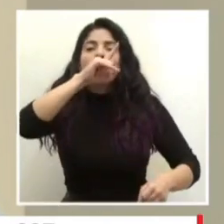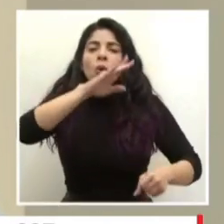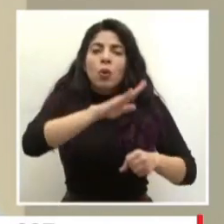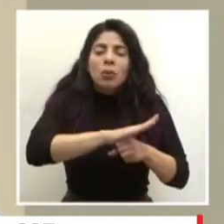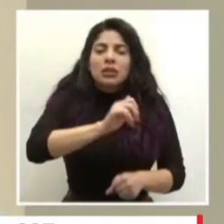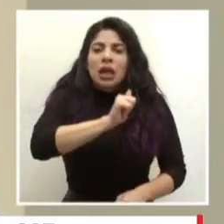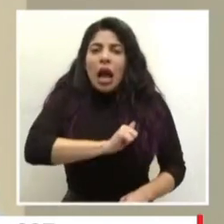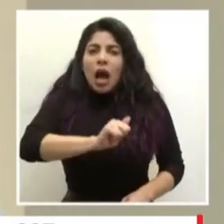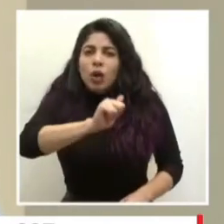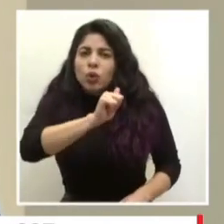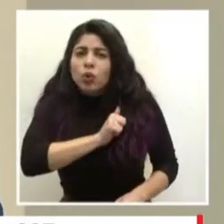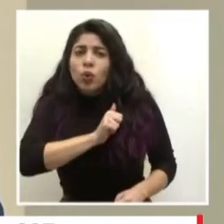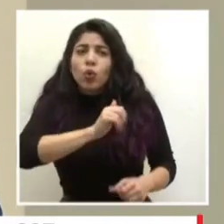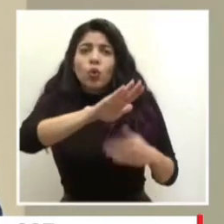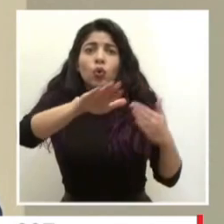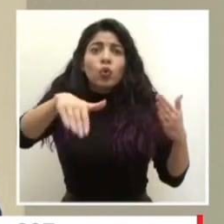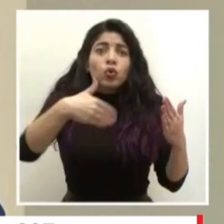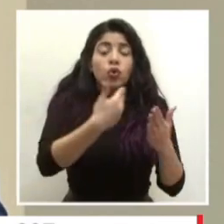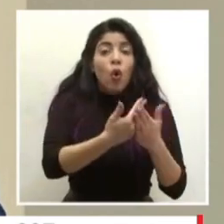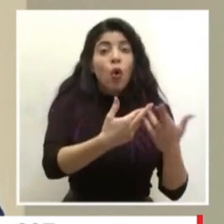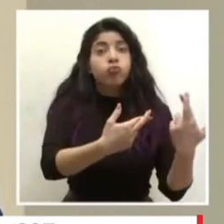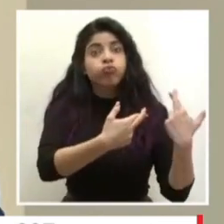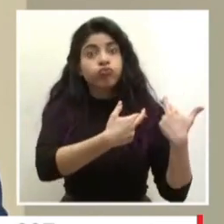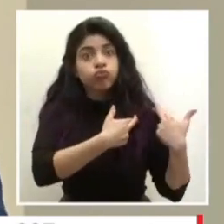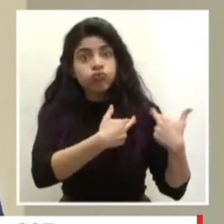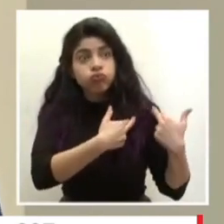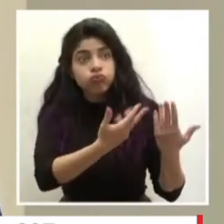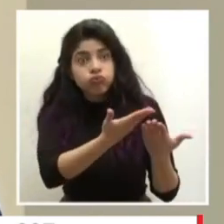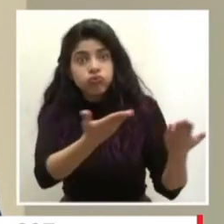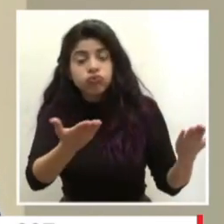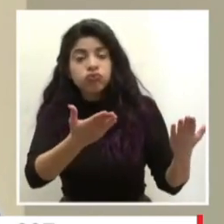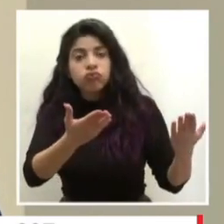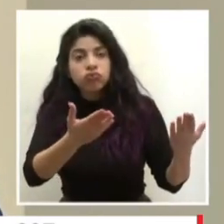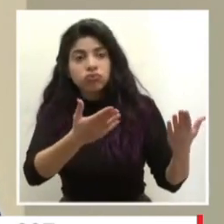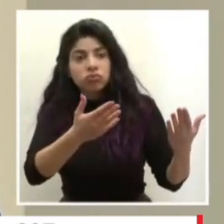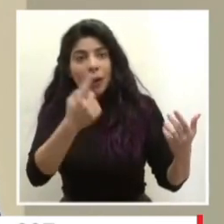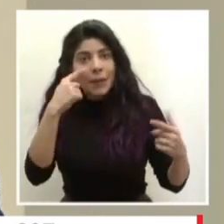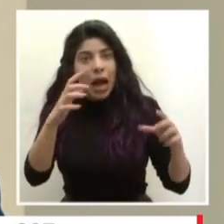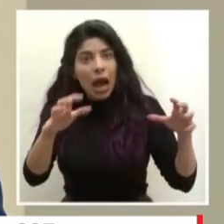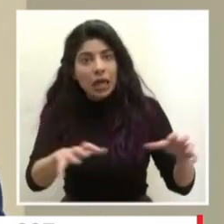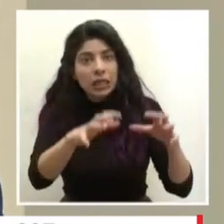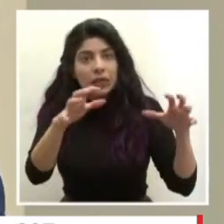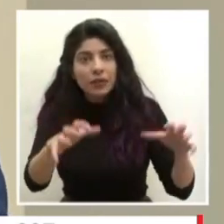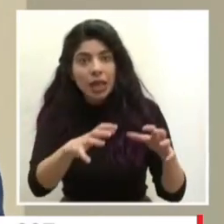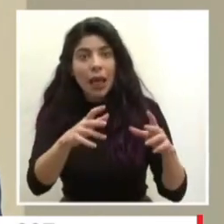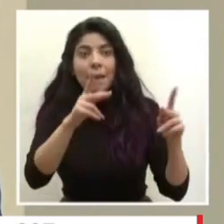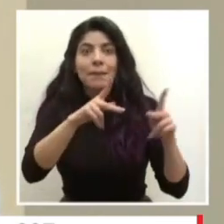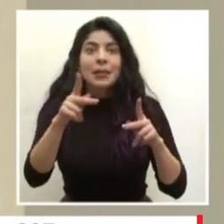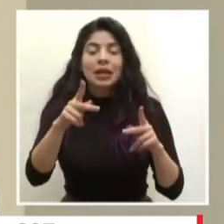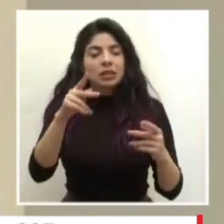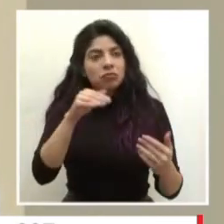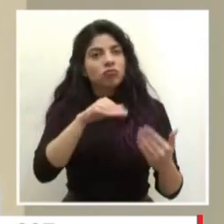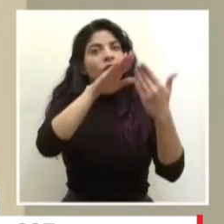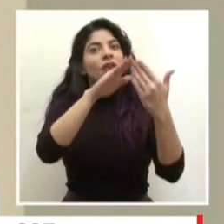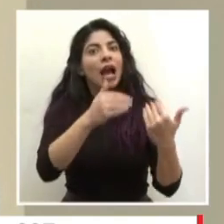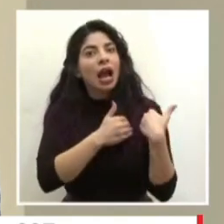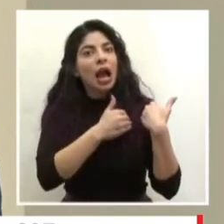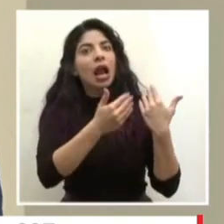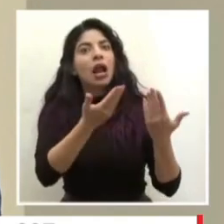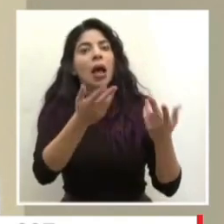de los que están responsables adelante de llevar adelante esas actividades, los que están dando la cara, los que están enfrente, los que